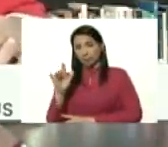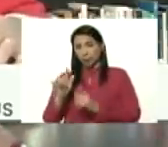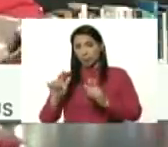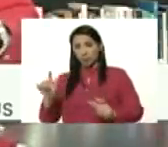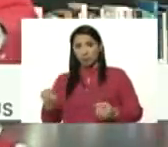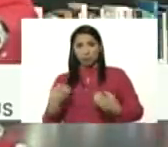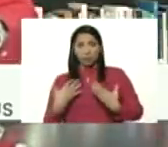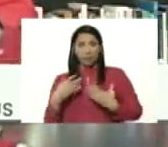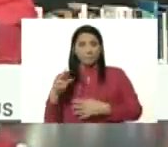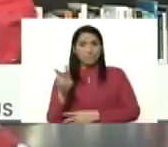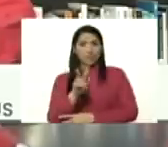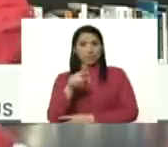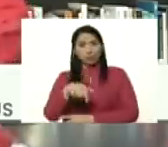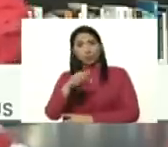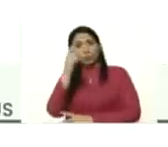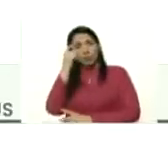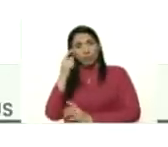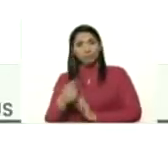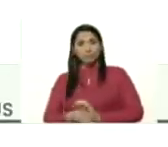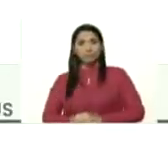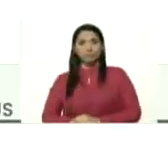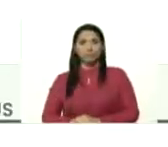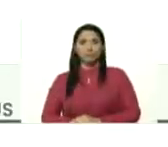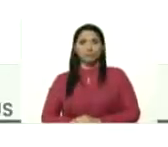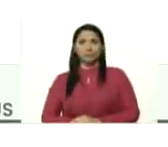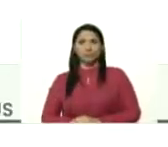en Venezuela el día de hoy.